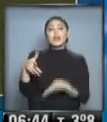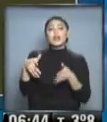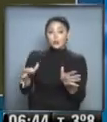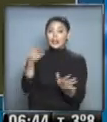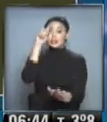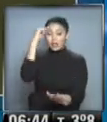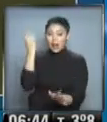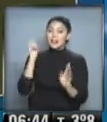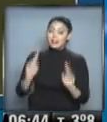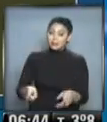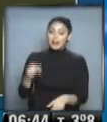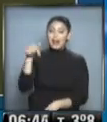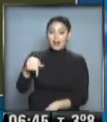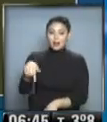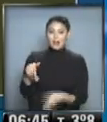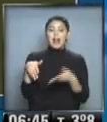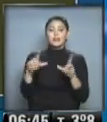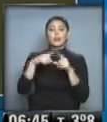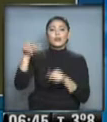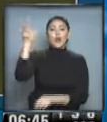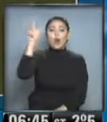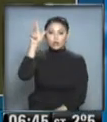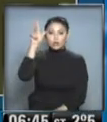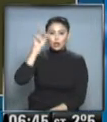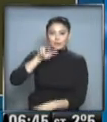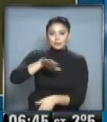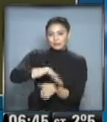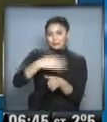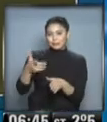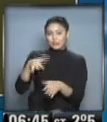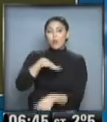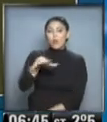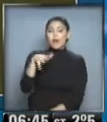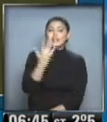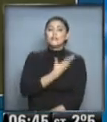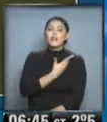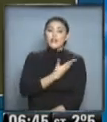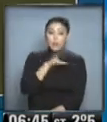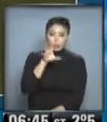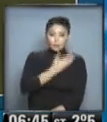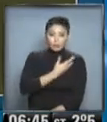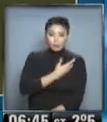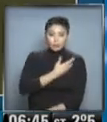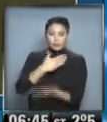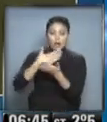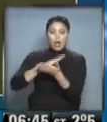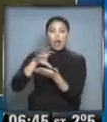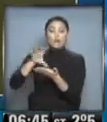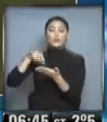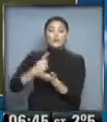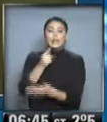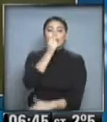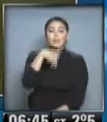ruta nacional. Nos vamos a dirigir a la ruta 8, paralela vecina, zona de Santa Fe, límite con Buenos Aires,